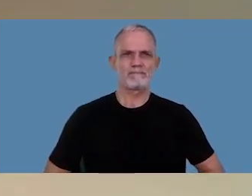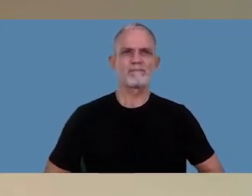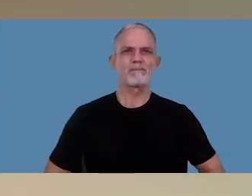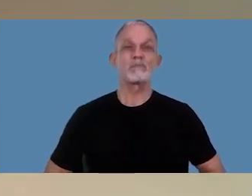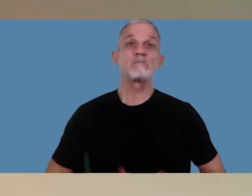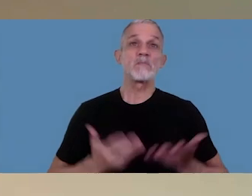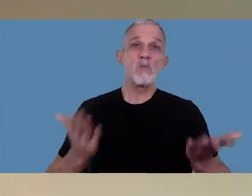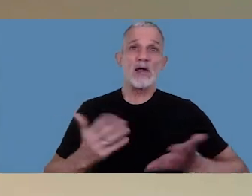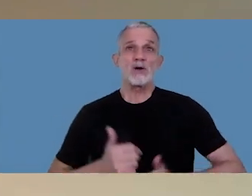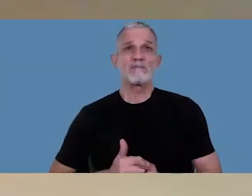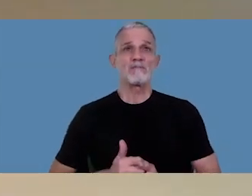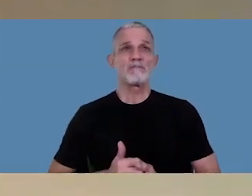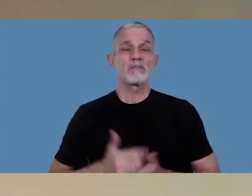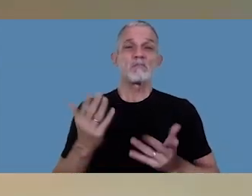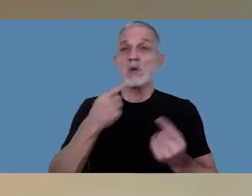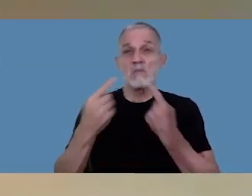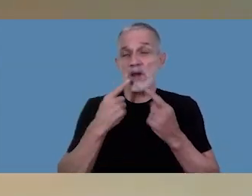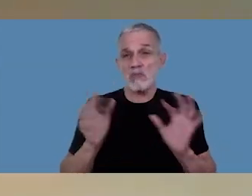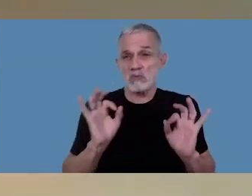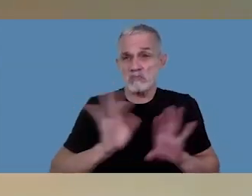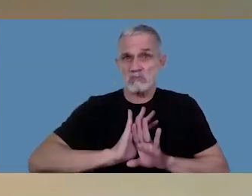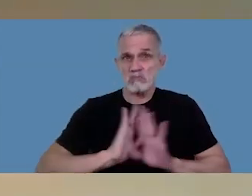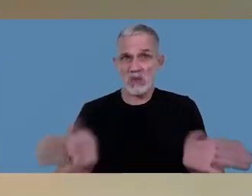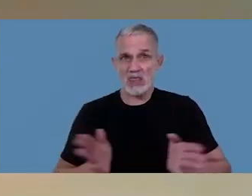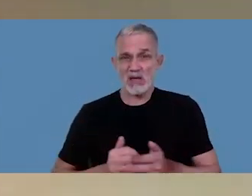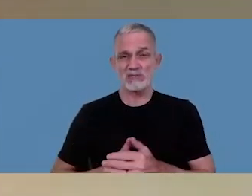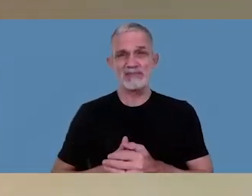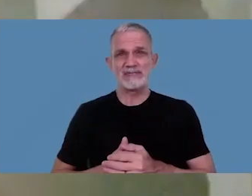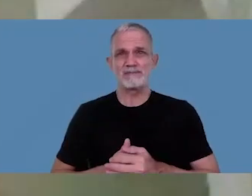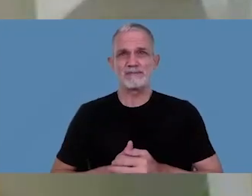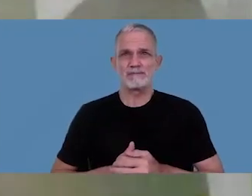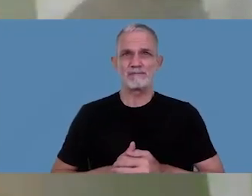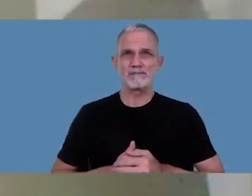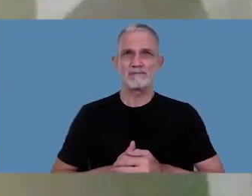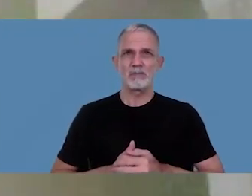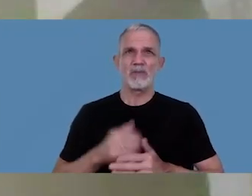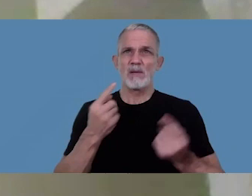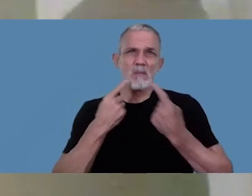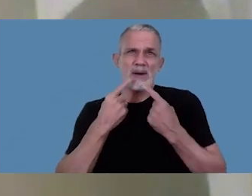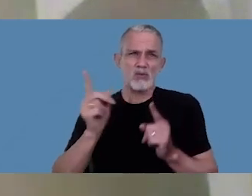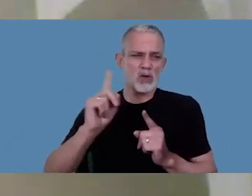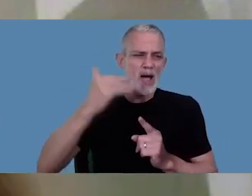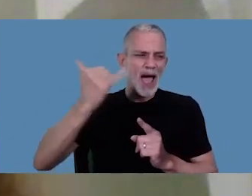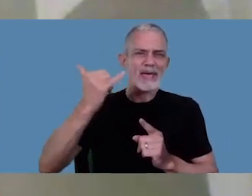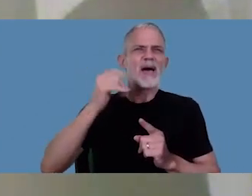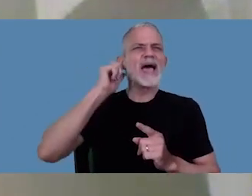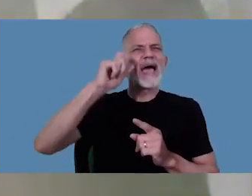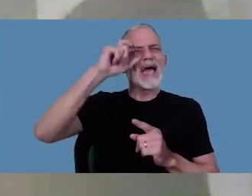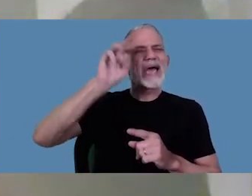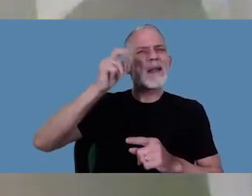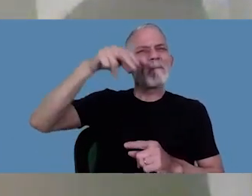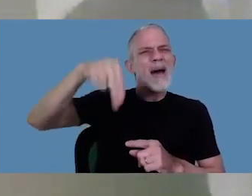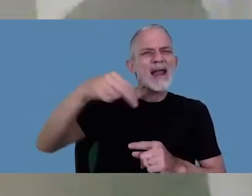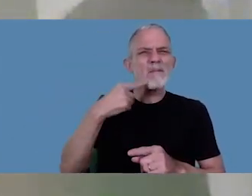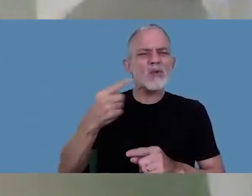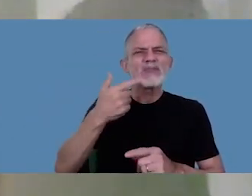Bueno, en cuanto a preguntas, son estas. Sí, no, pregunta no, pero Germán veo que le pregunta a Silvia dónde es